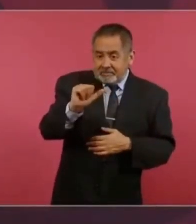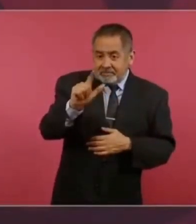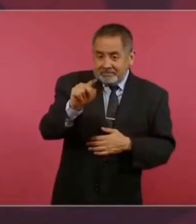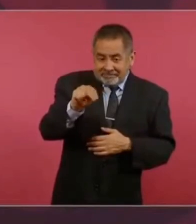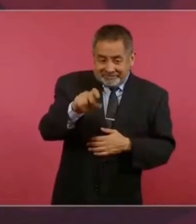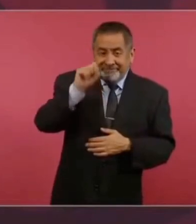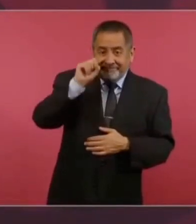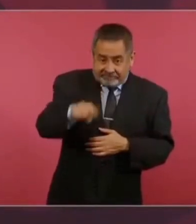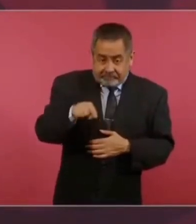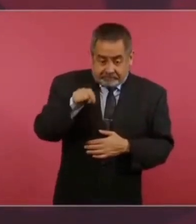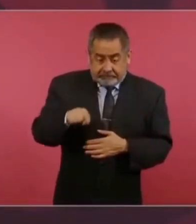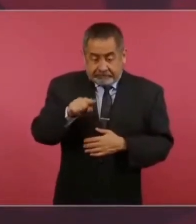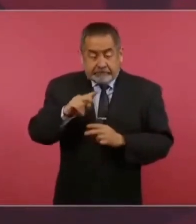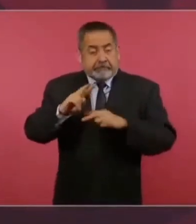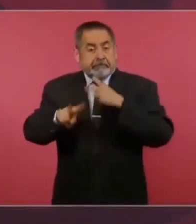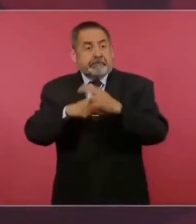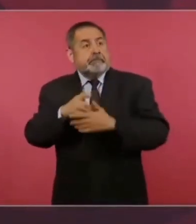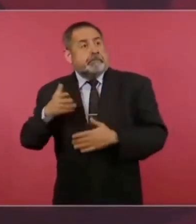a Tijuana